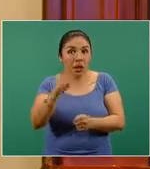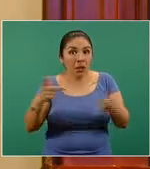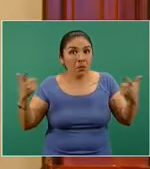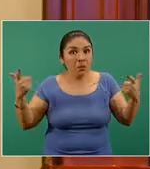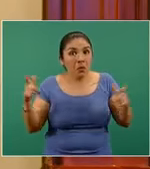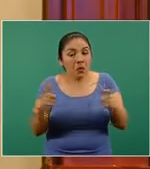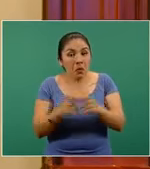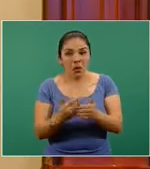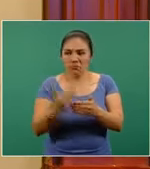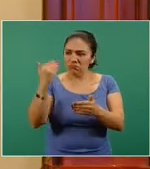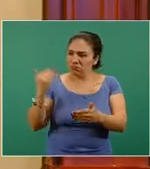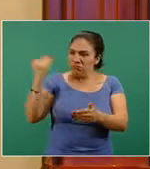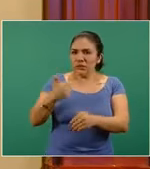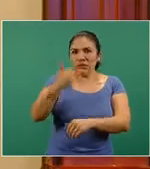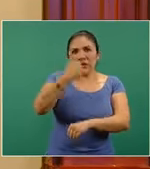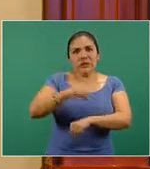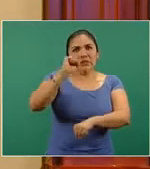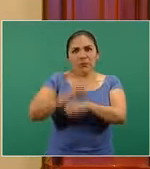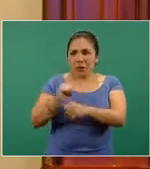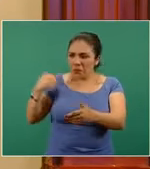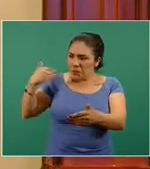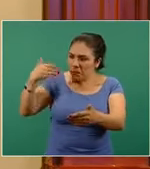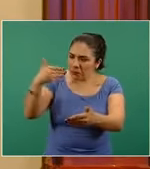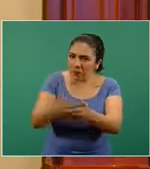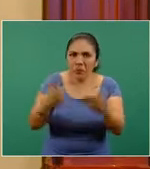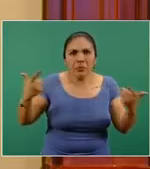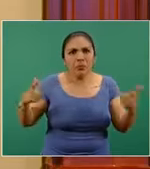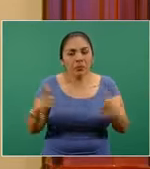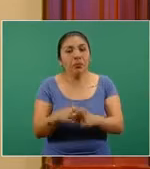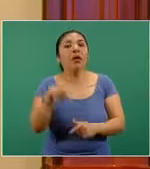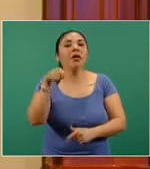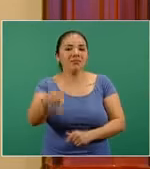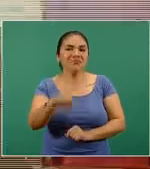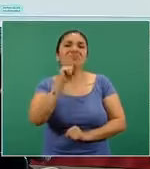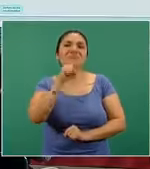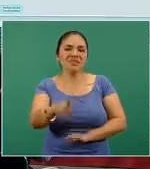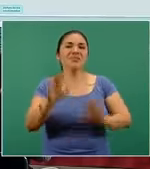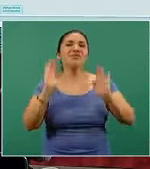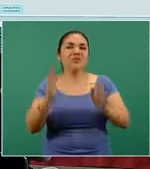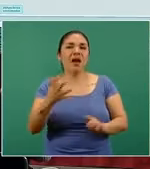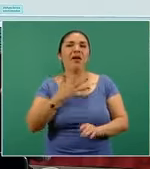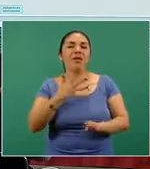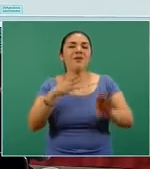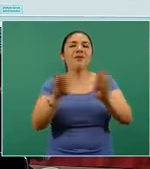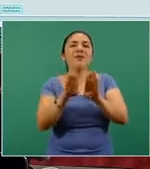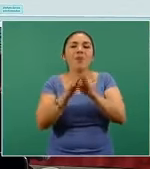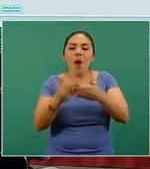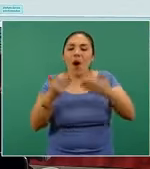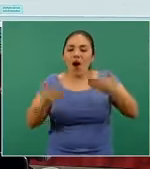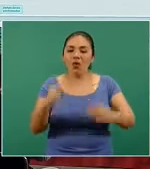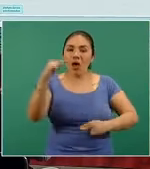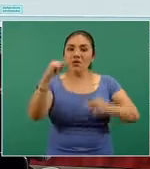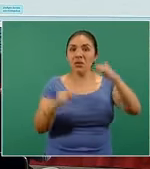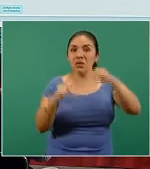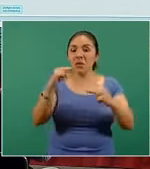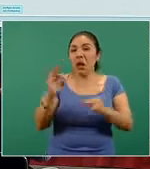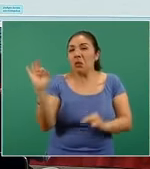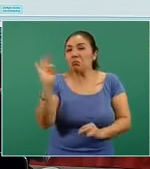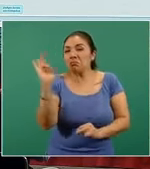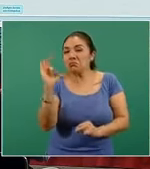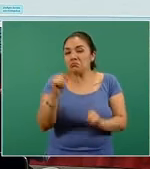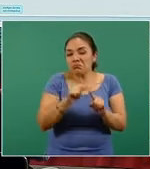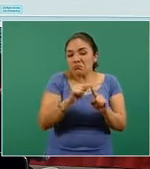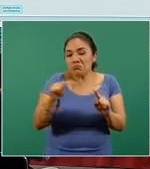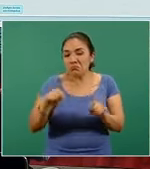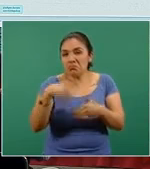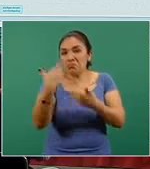hemos tenido en las últimas 6 semanas podría estar ya llegando a un nivel en donde en algún momento, en